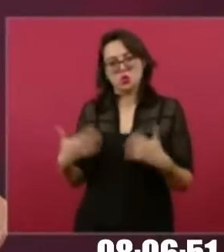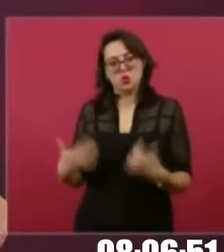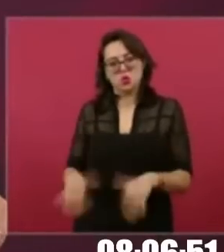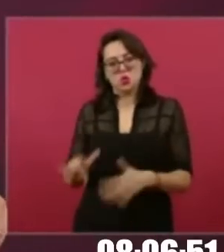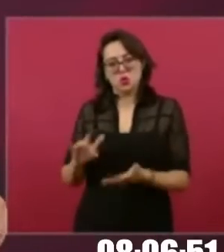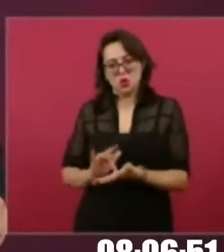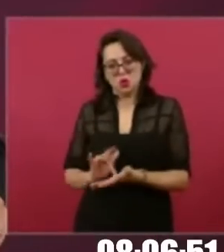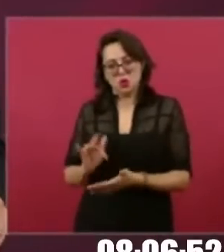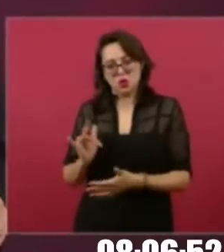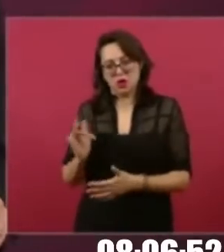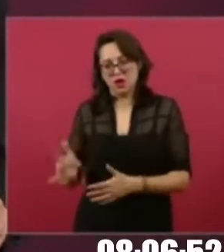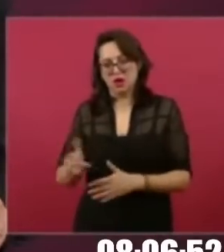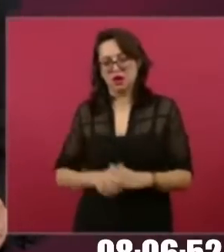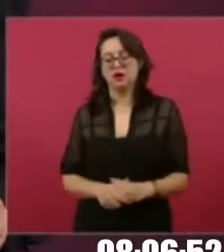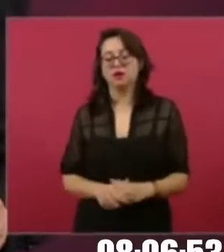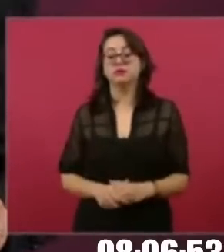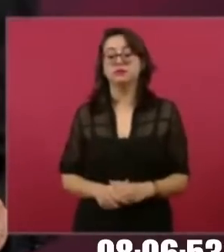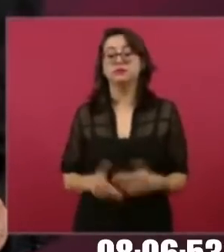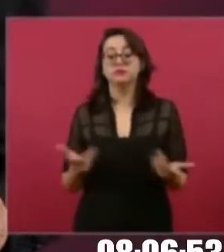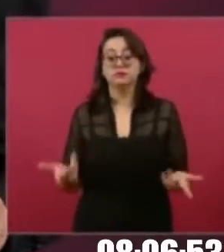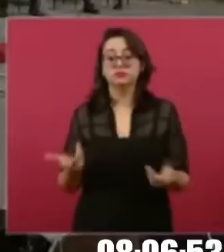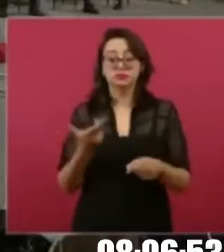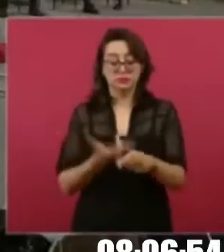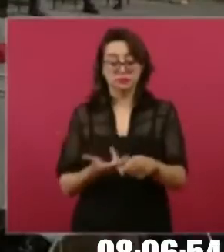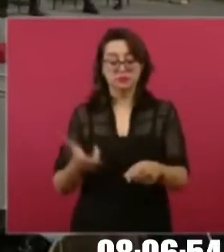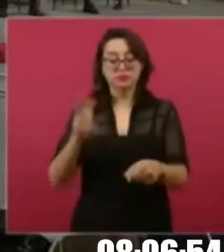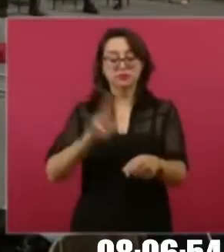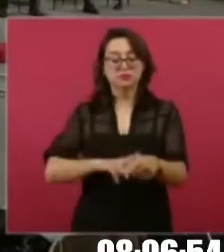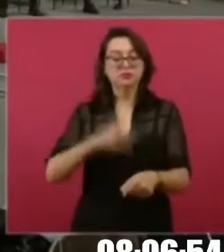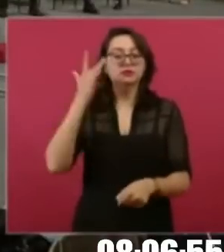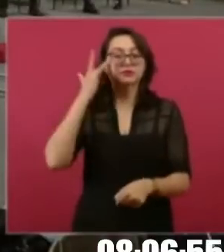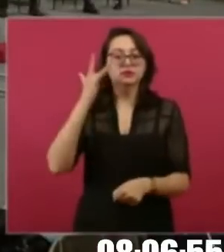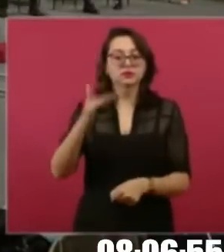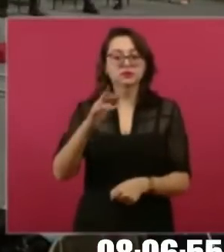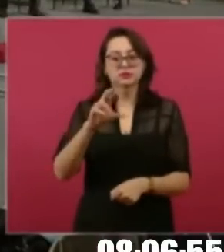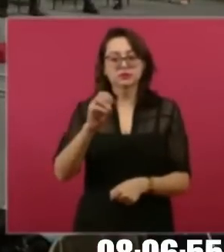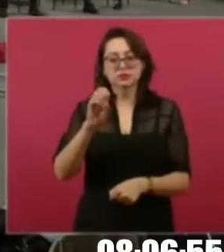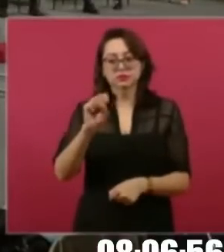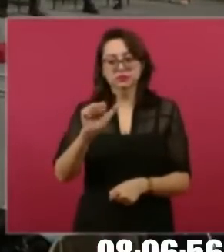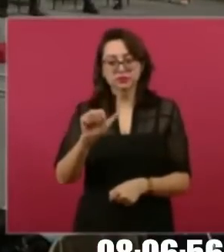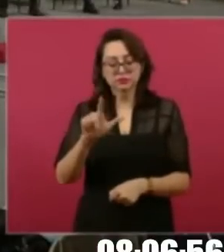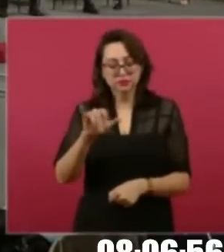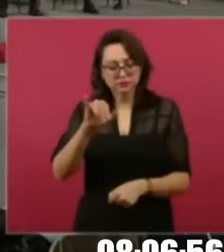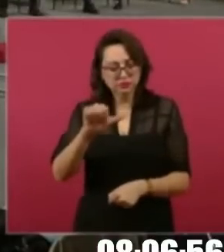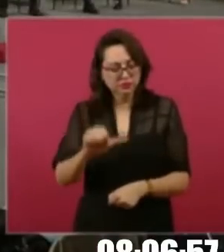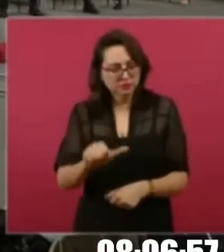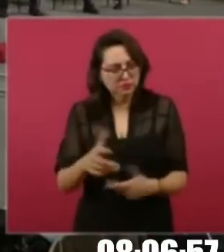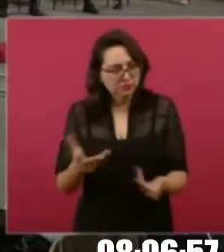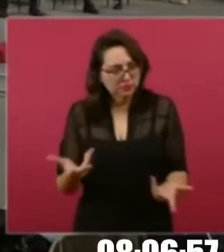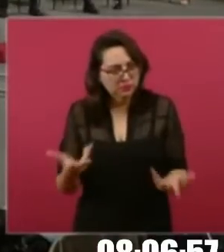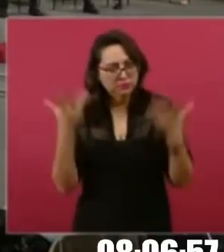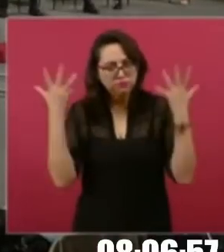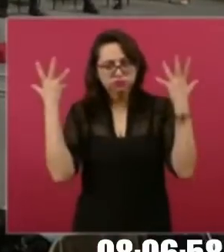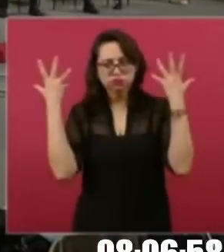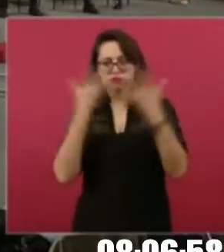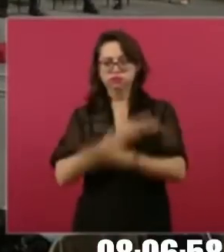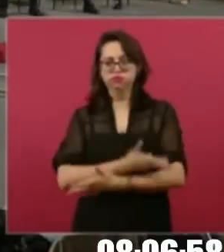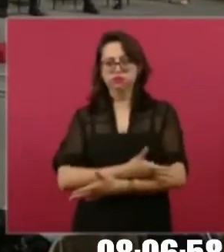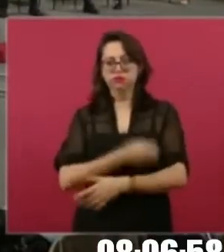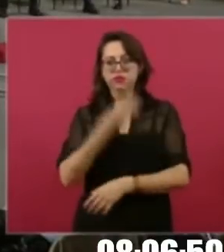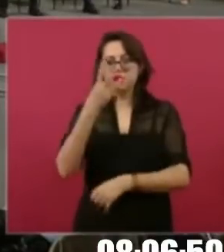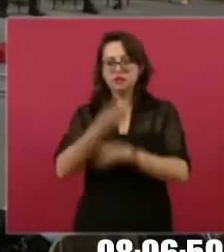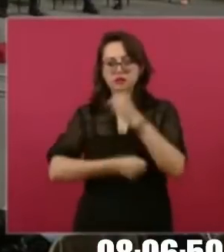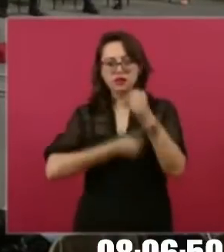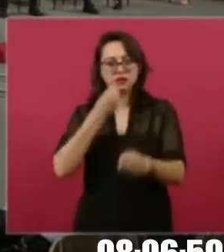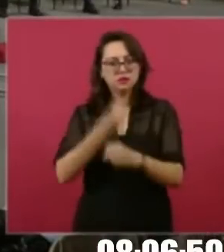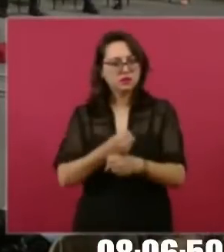de Santa Rosalía lo encontramos Con un retraso extraordinario más de tres años ahora Estamos Se